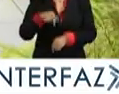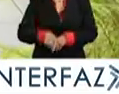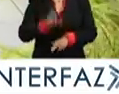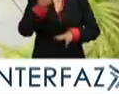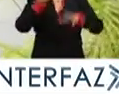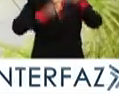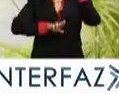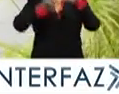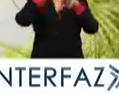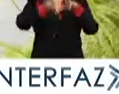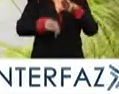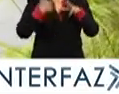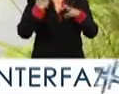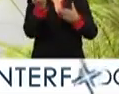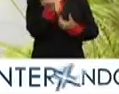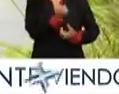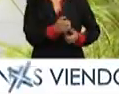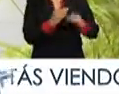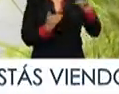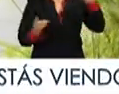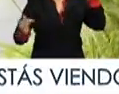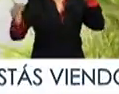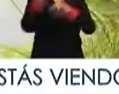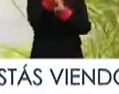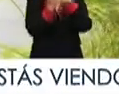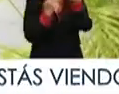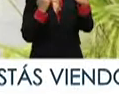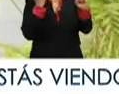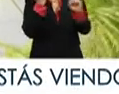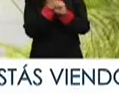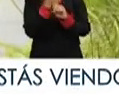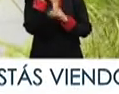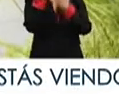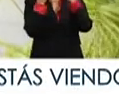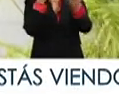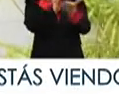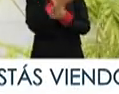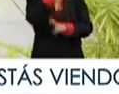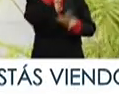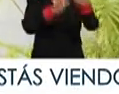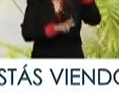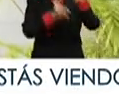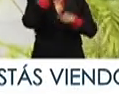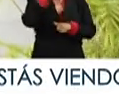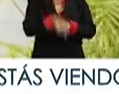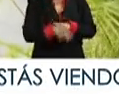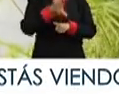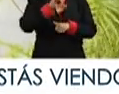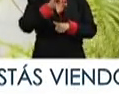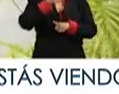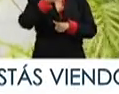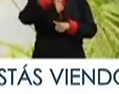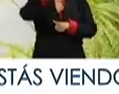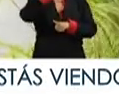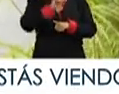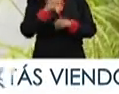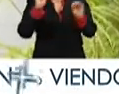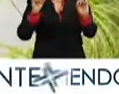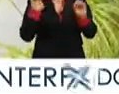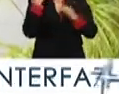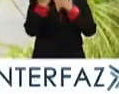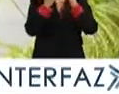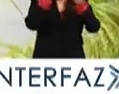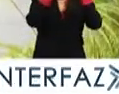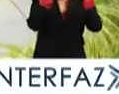normal tiene un prestigio de años. Estudiar en la escuela normal de Cuautla o ser egresado